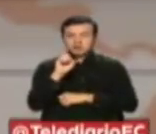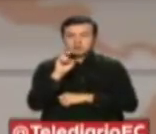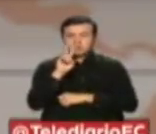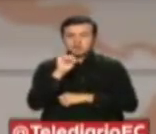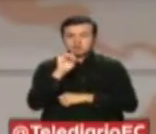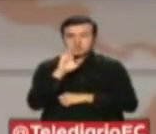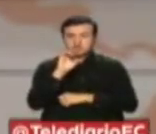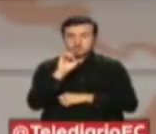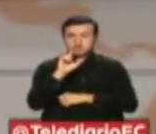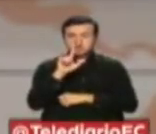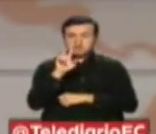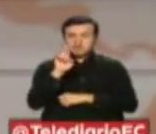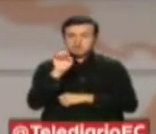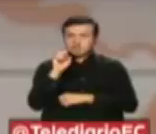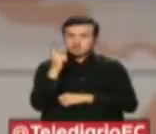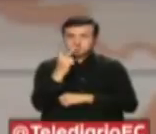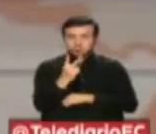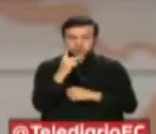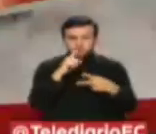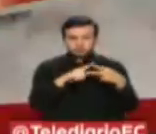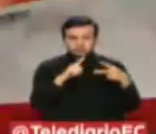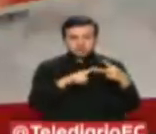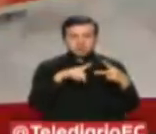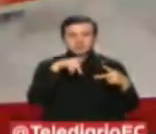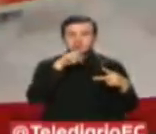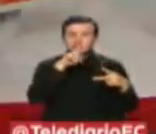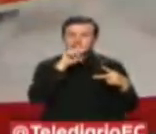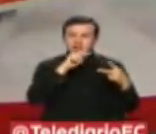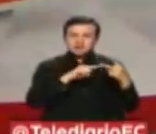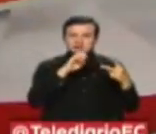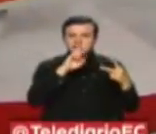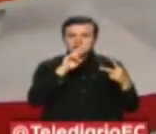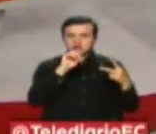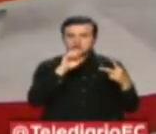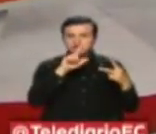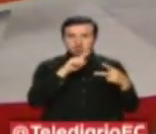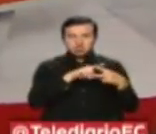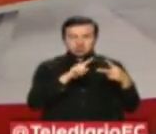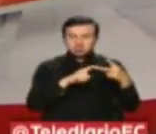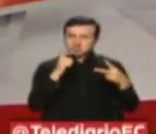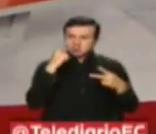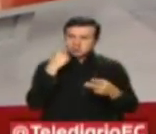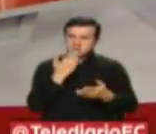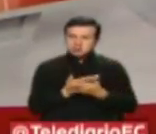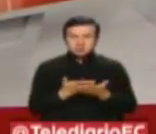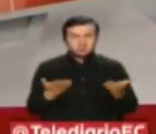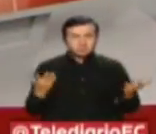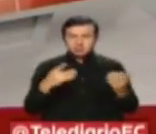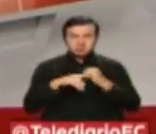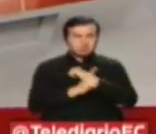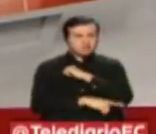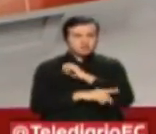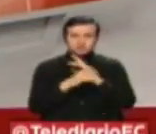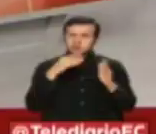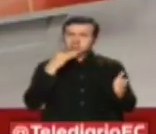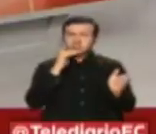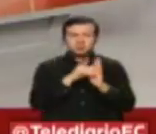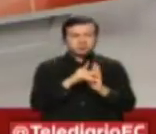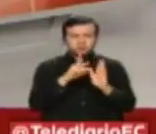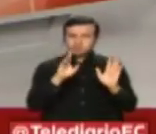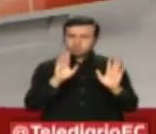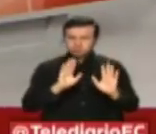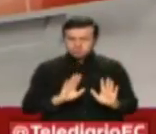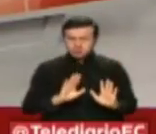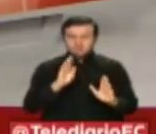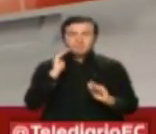alvarado per crea y creación al eso tienen que rendir cuentas aquí nos está sentenciando un acusando aquí ha